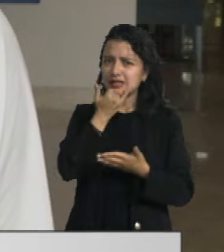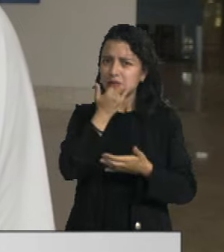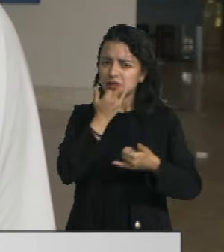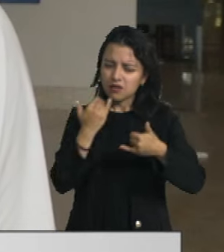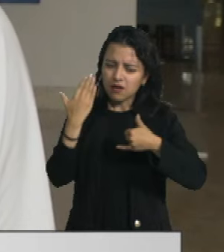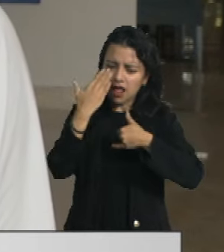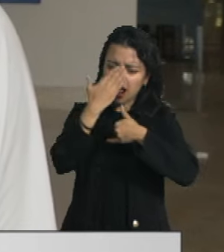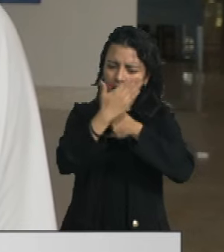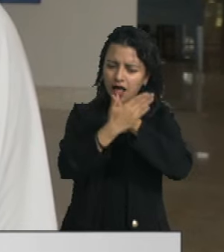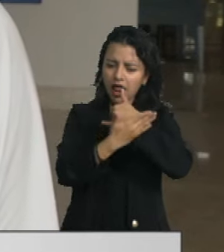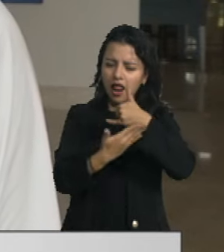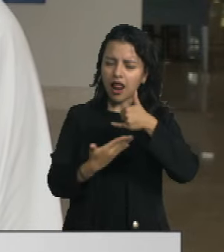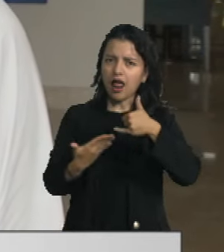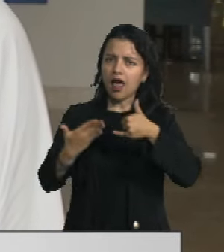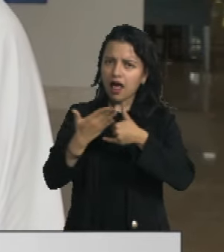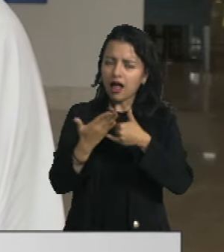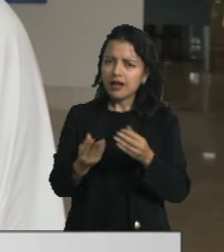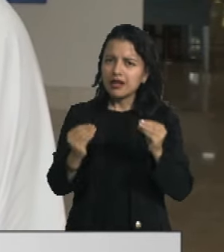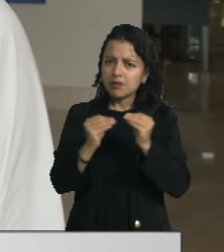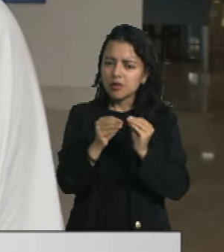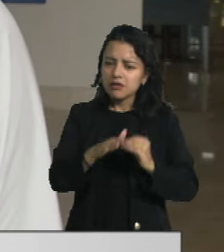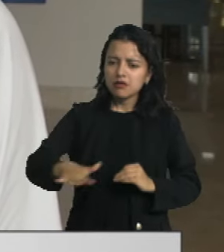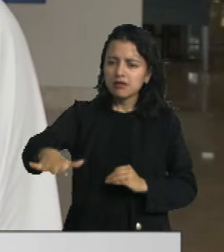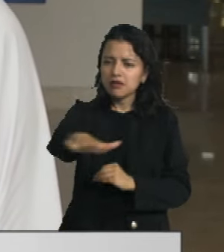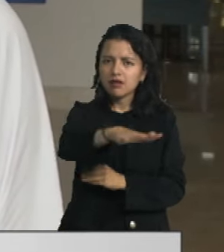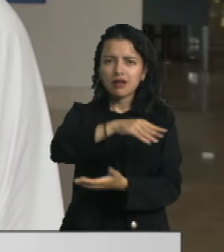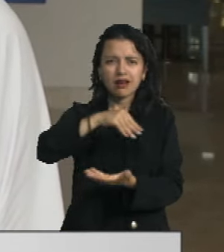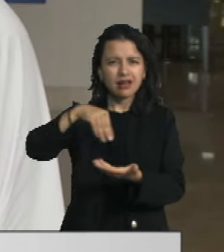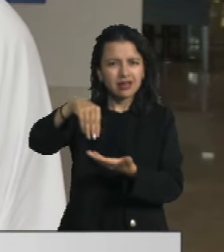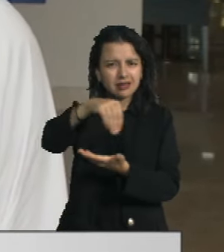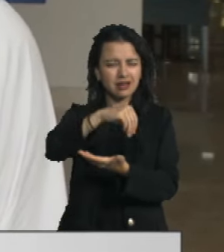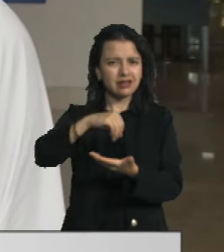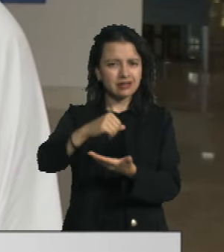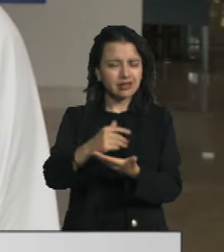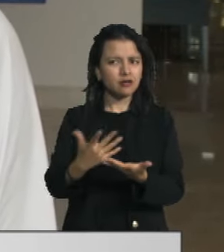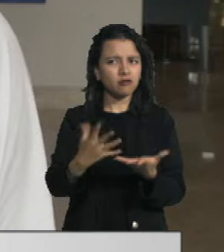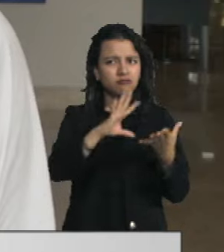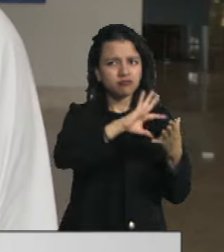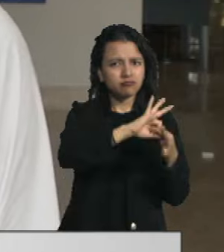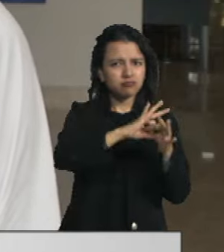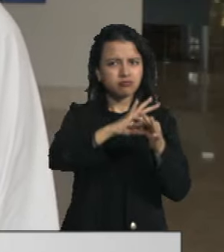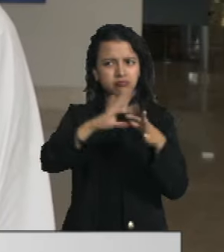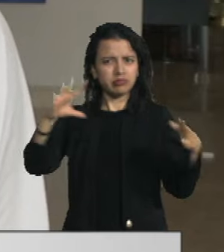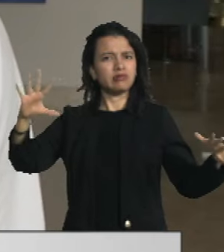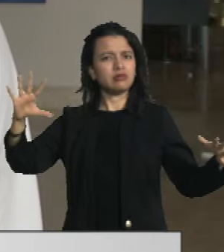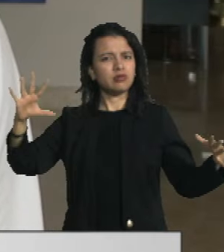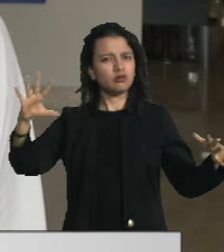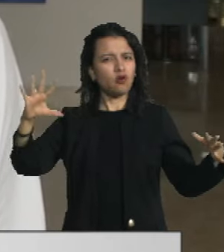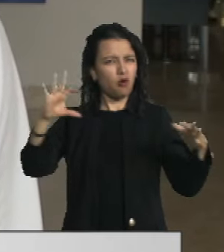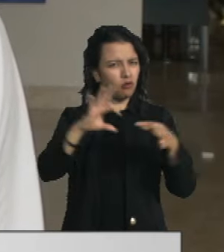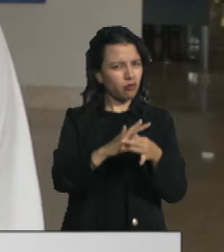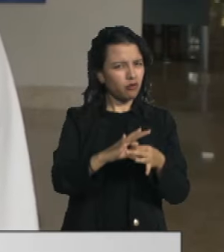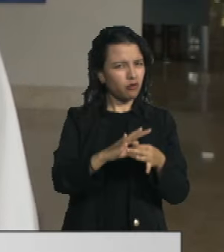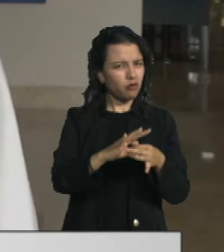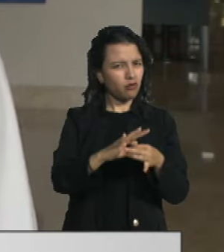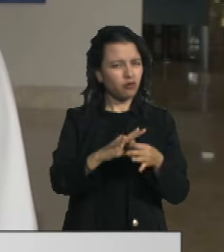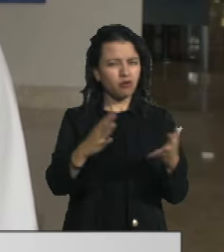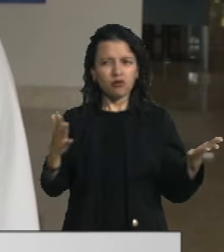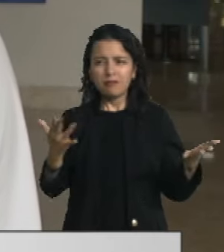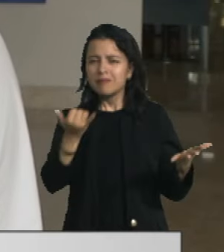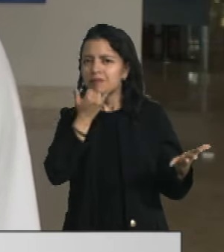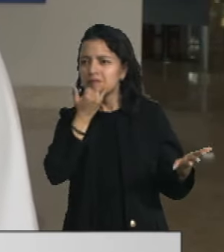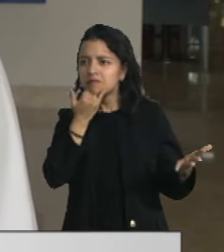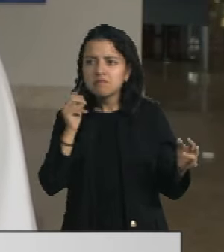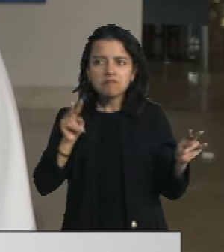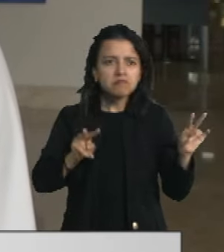ocurriendo, porque es un hecho aparentemente aislado. No, ya se revisó toda la